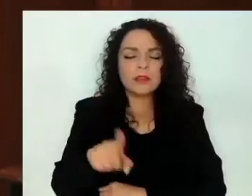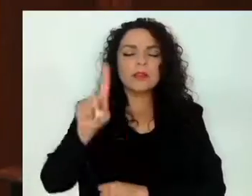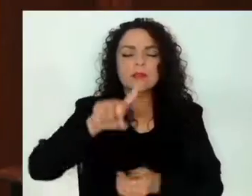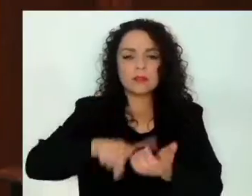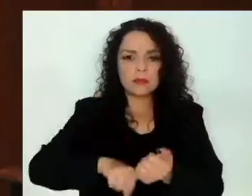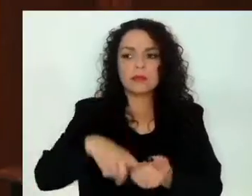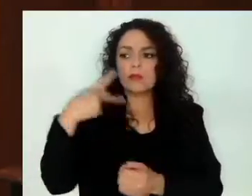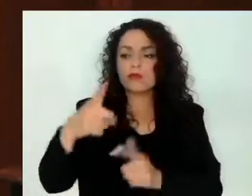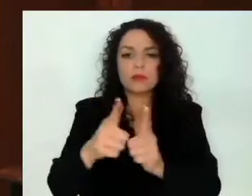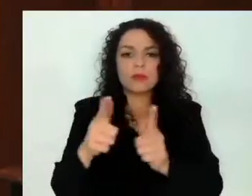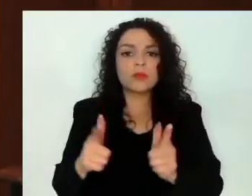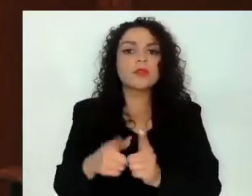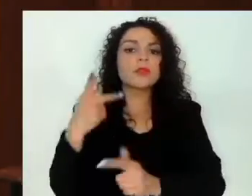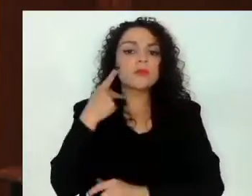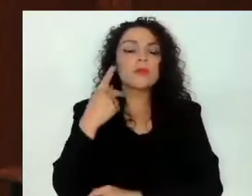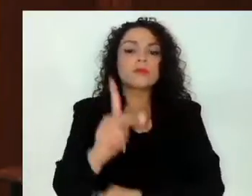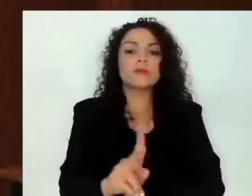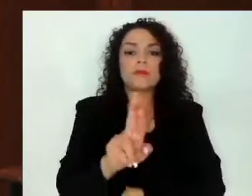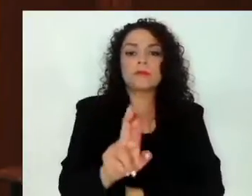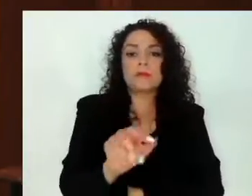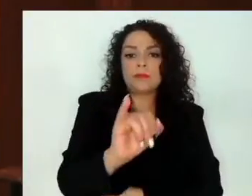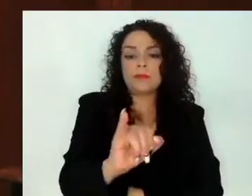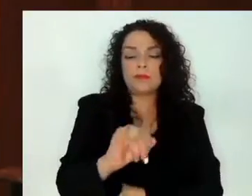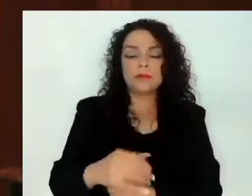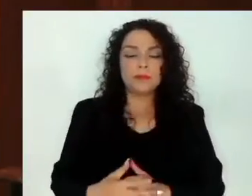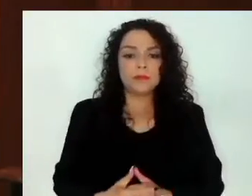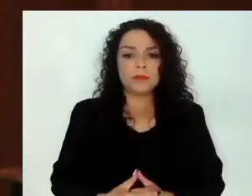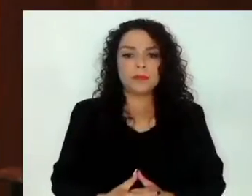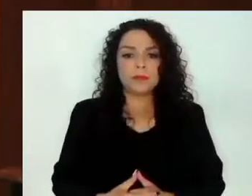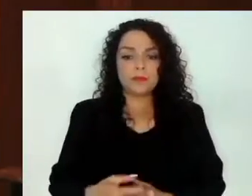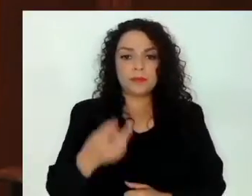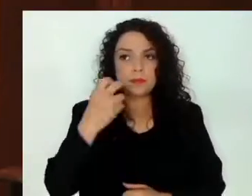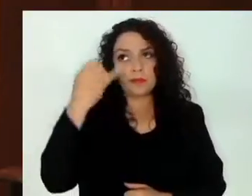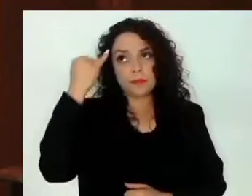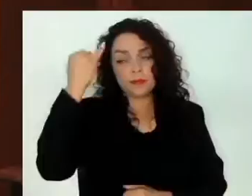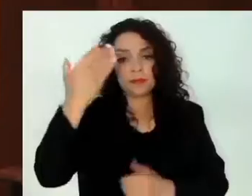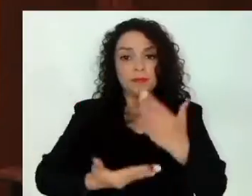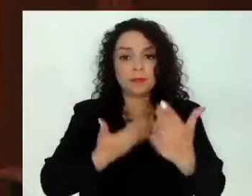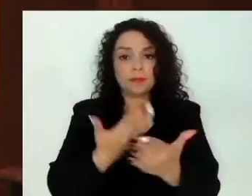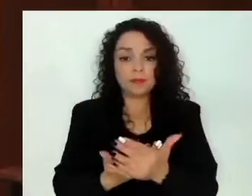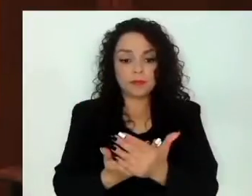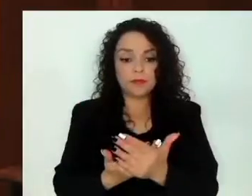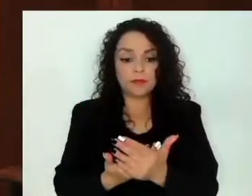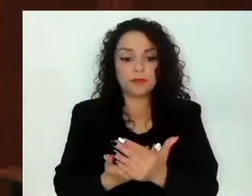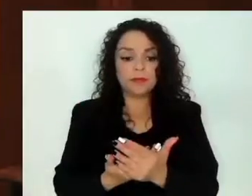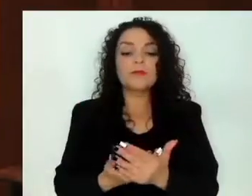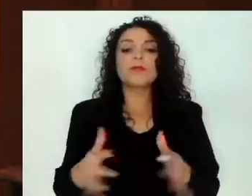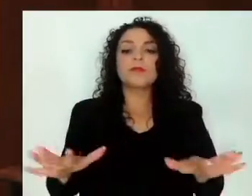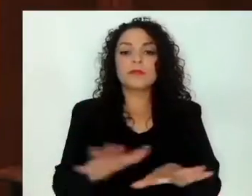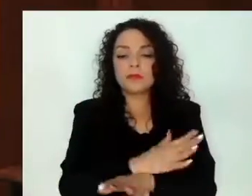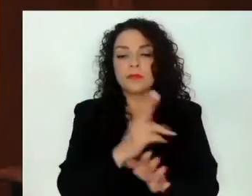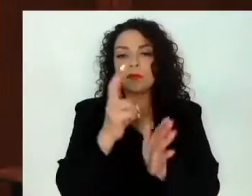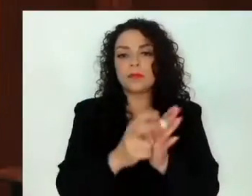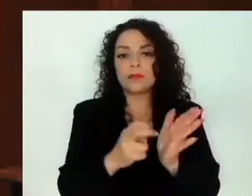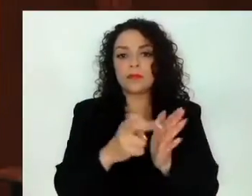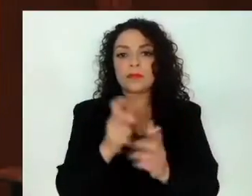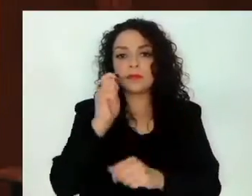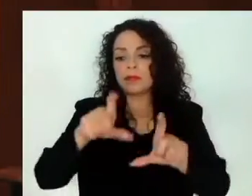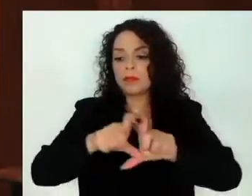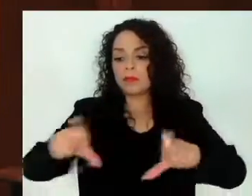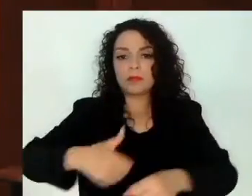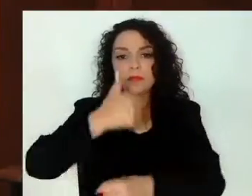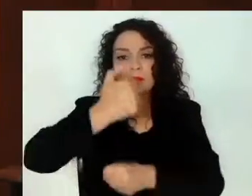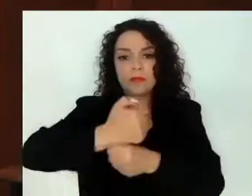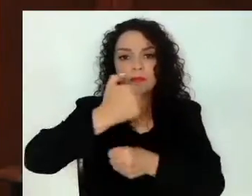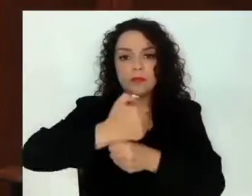del Partido de la Revolución Democrática. Iniciativa con proyecto de decreto por el que se reforma la denominación del subtítulo sexto y